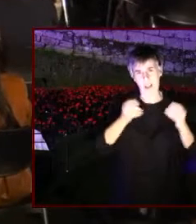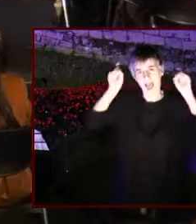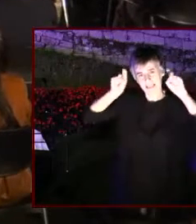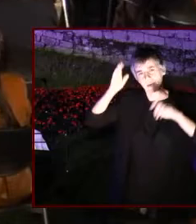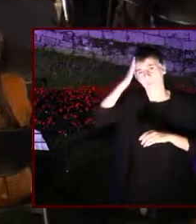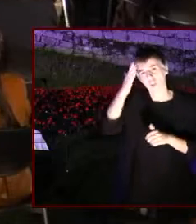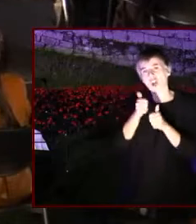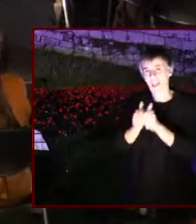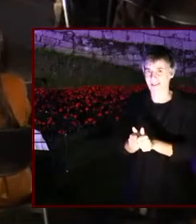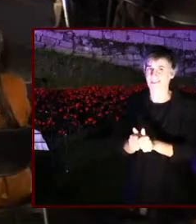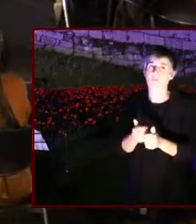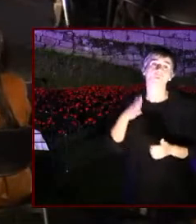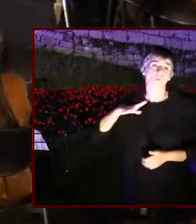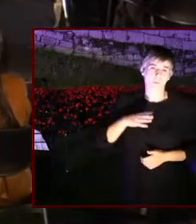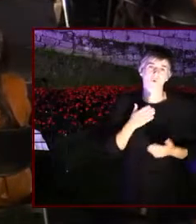aplauso.